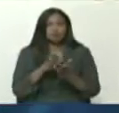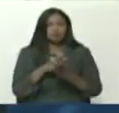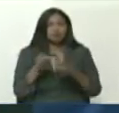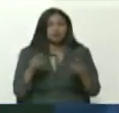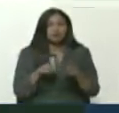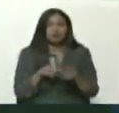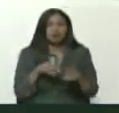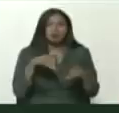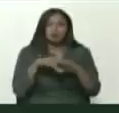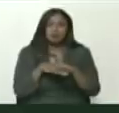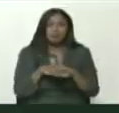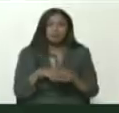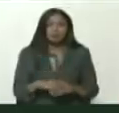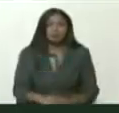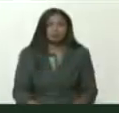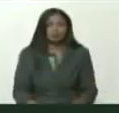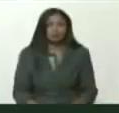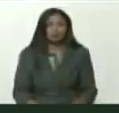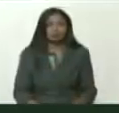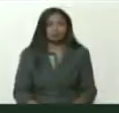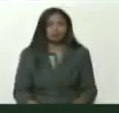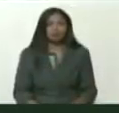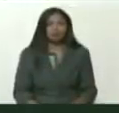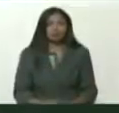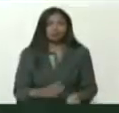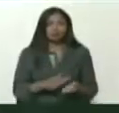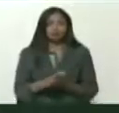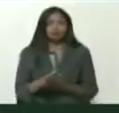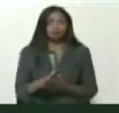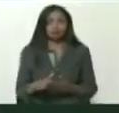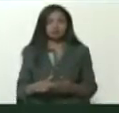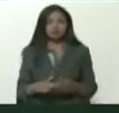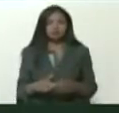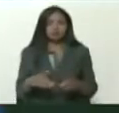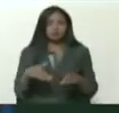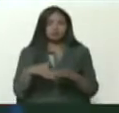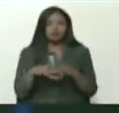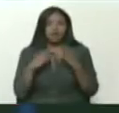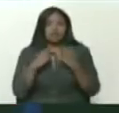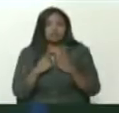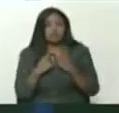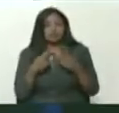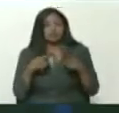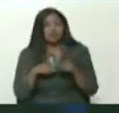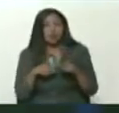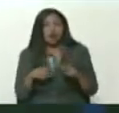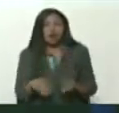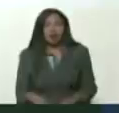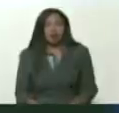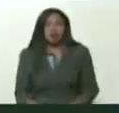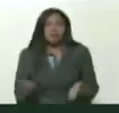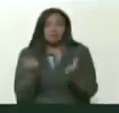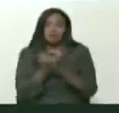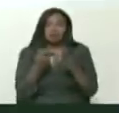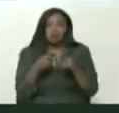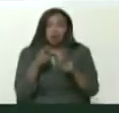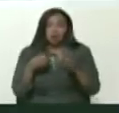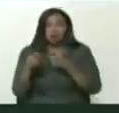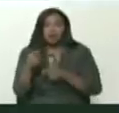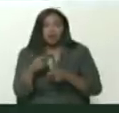niñas. Garantizar las franelas, las chemis, como las llaman. La gente las llama así, es una marca comercial,